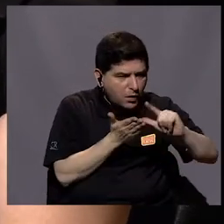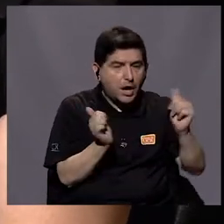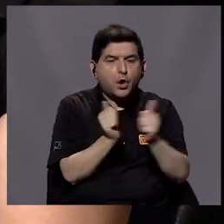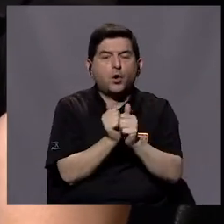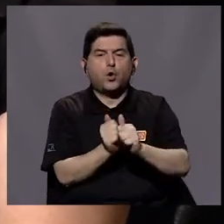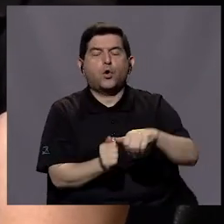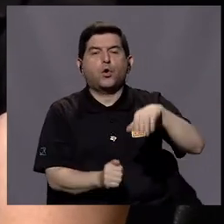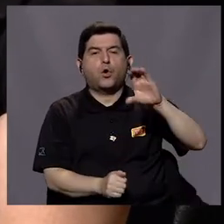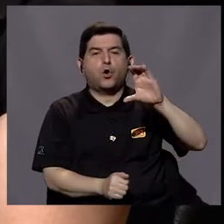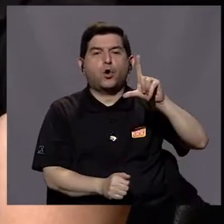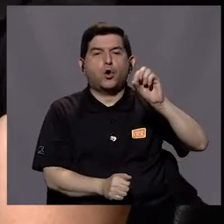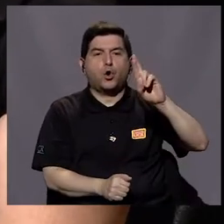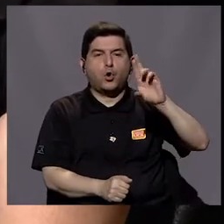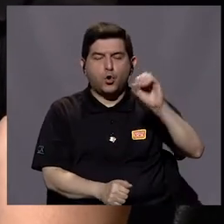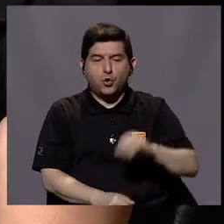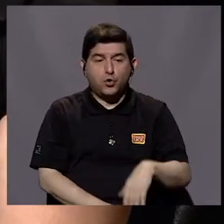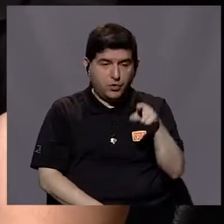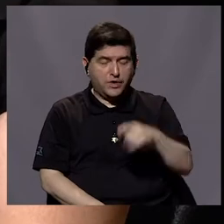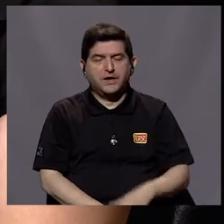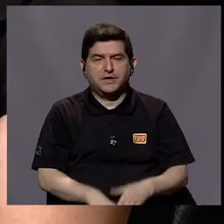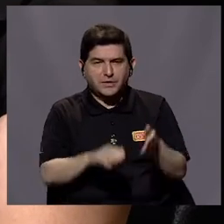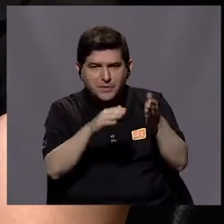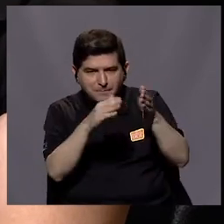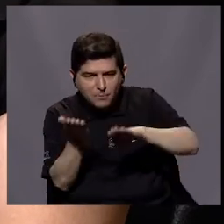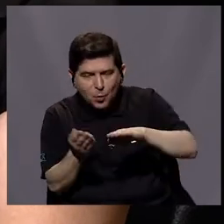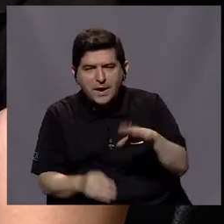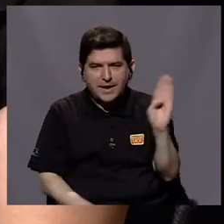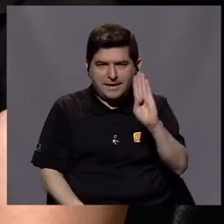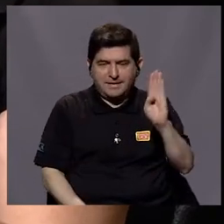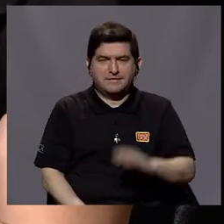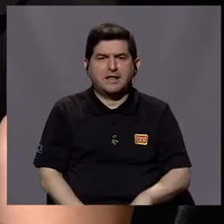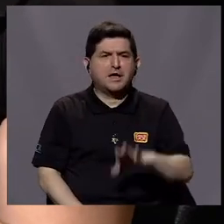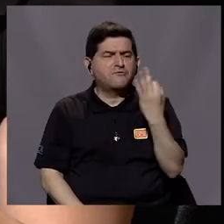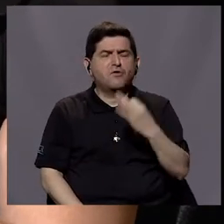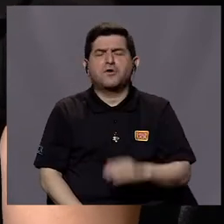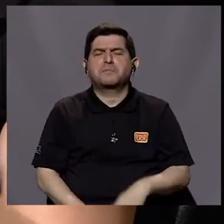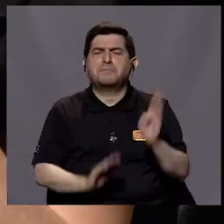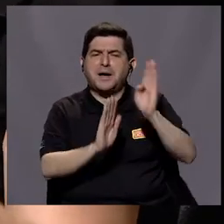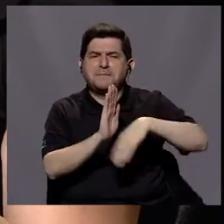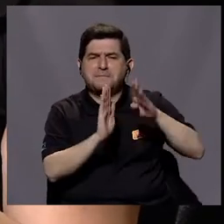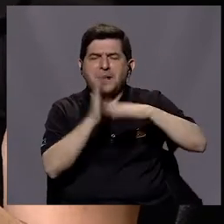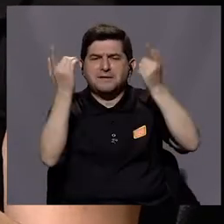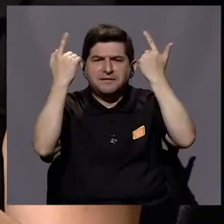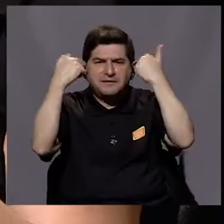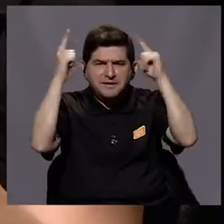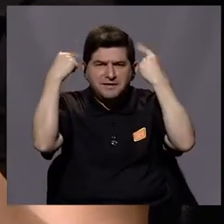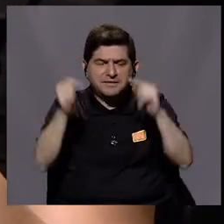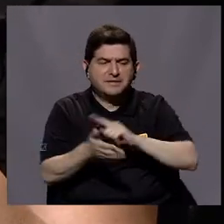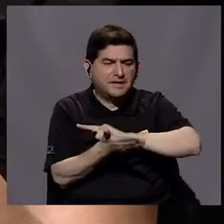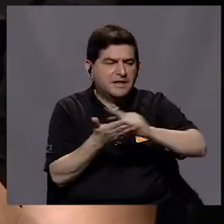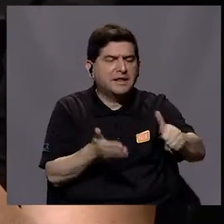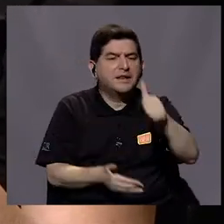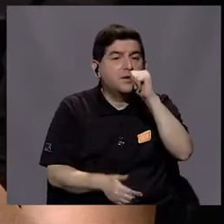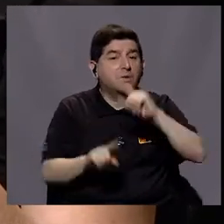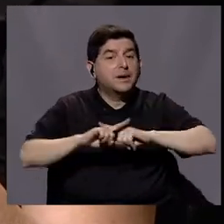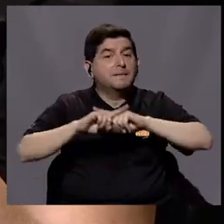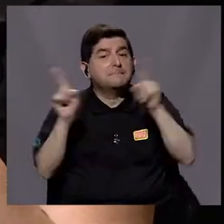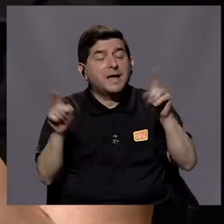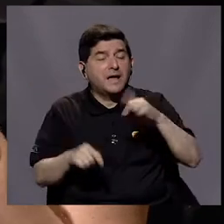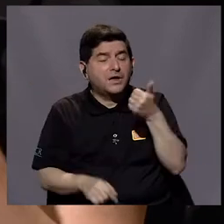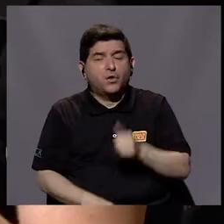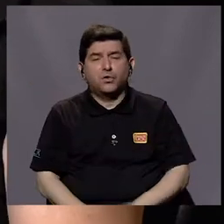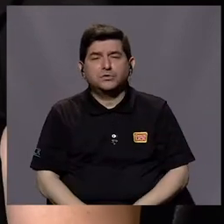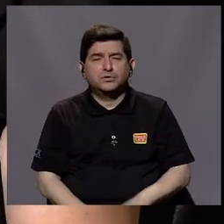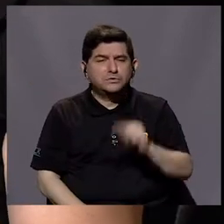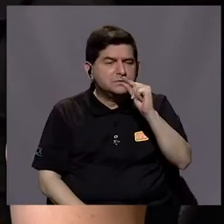potabiliza con cloro y el cloro mata bacterias. Y es una forma barata y efectiva de potabilizar el agua. Sin